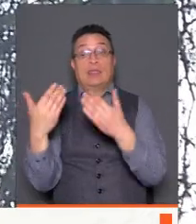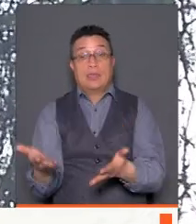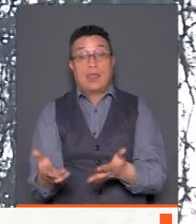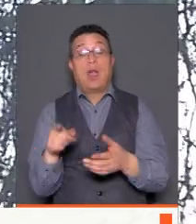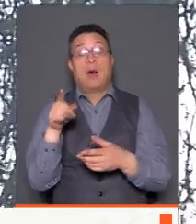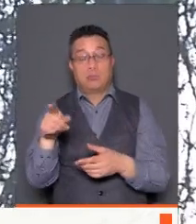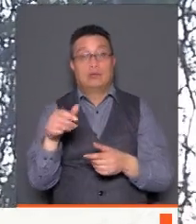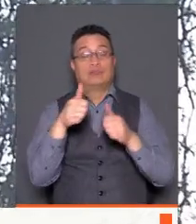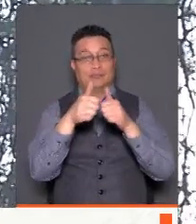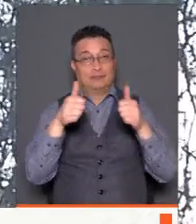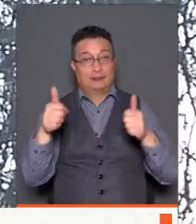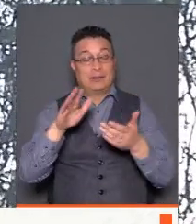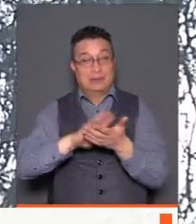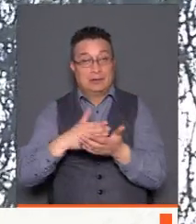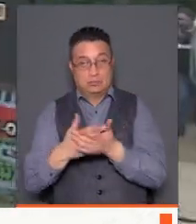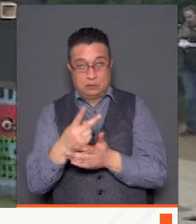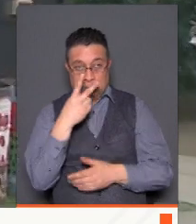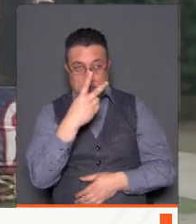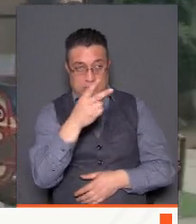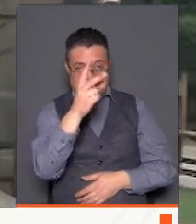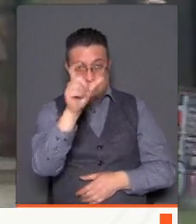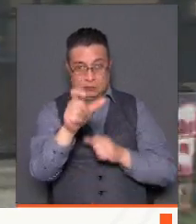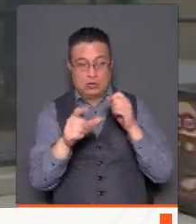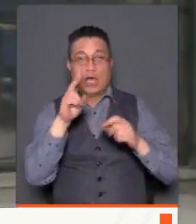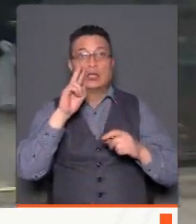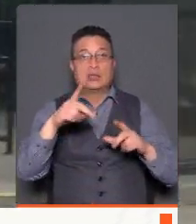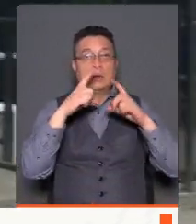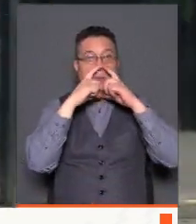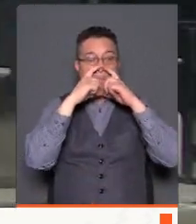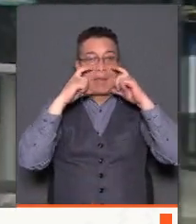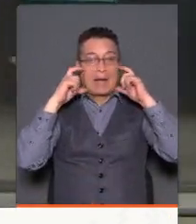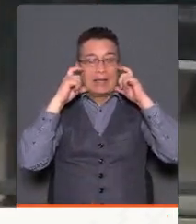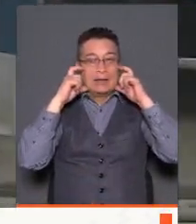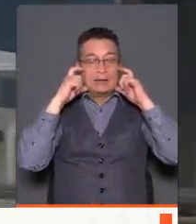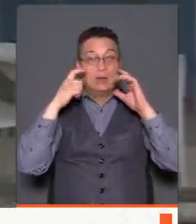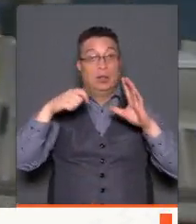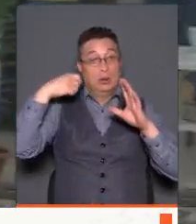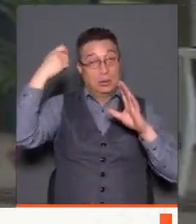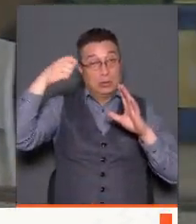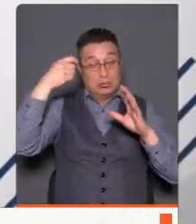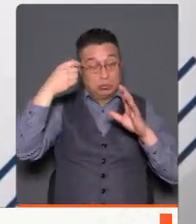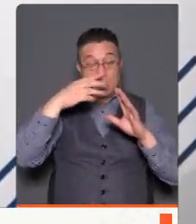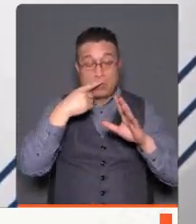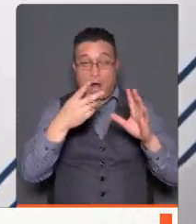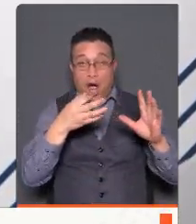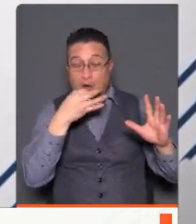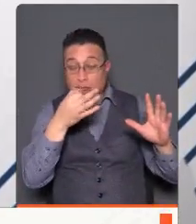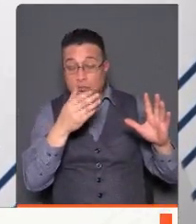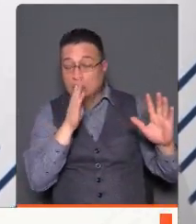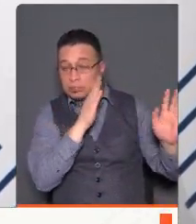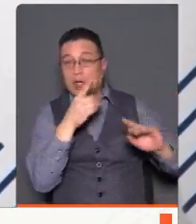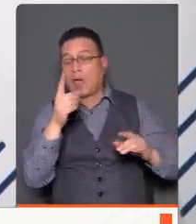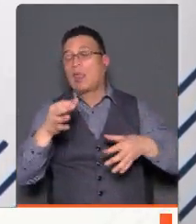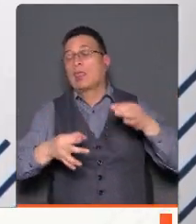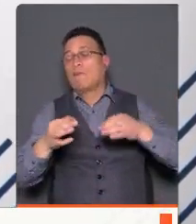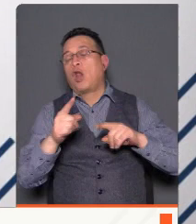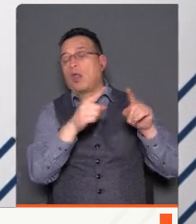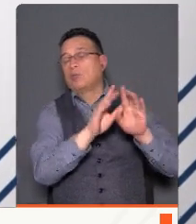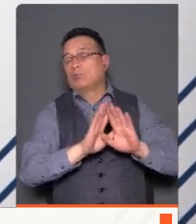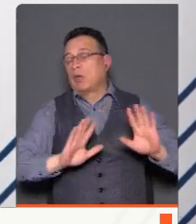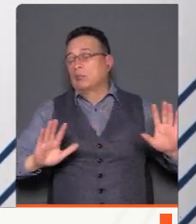sanitarios constataran a clientes que no usaban mascarilla. Fuera de cámara, su dueño dijo que la causa está en tribunales.